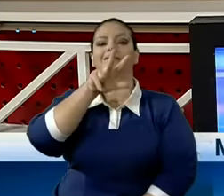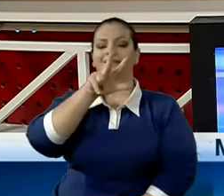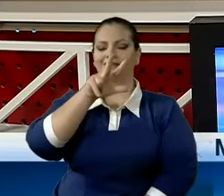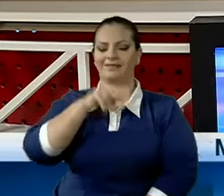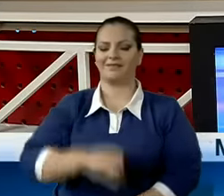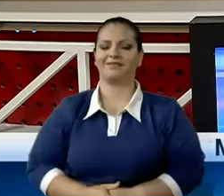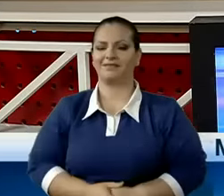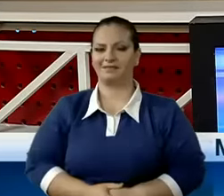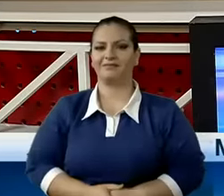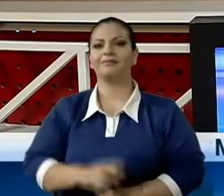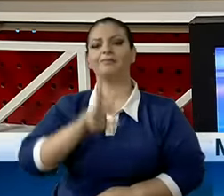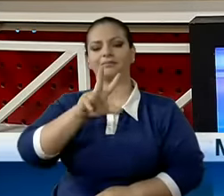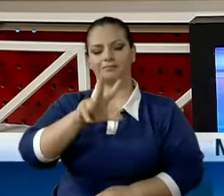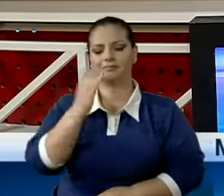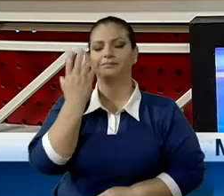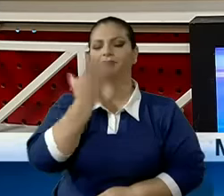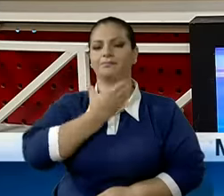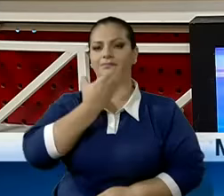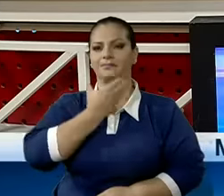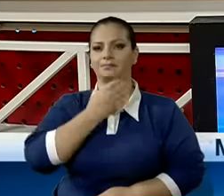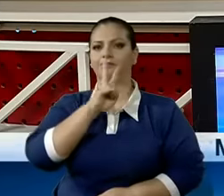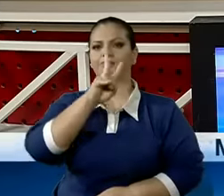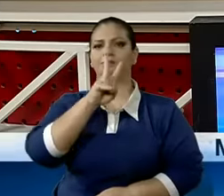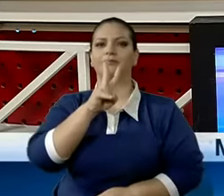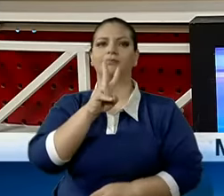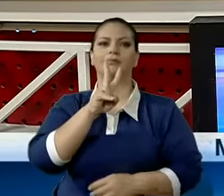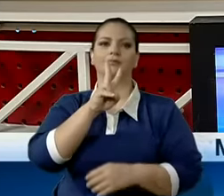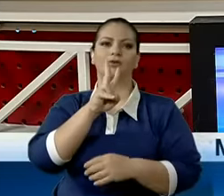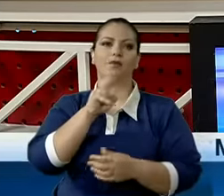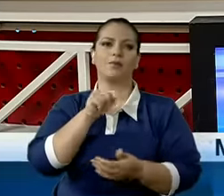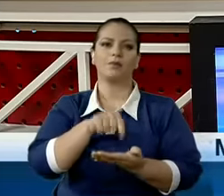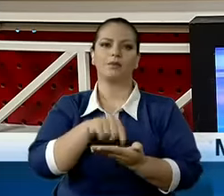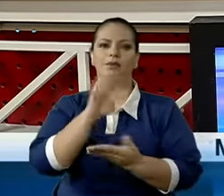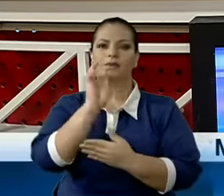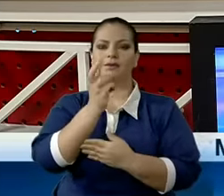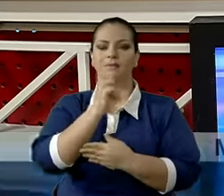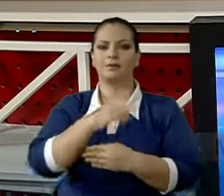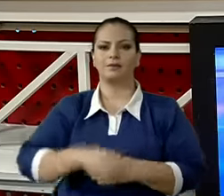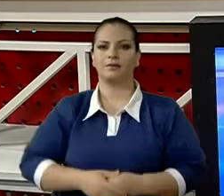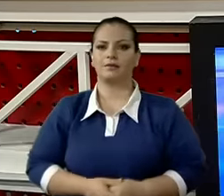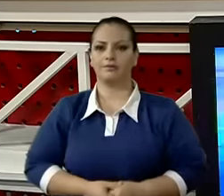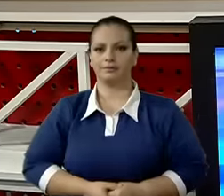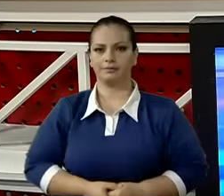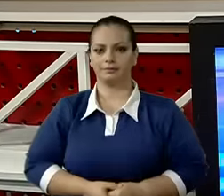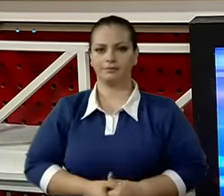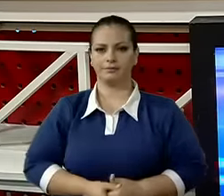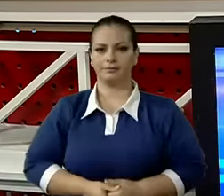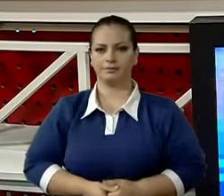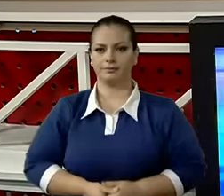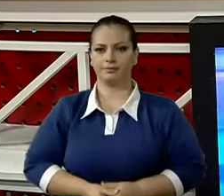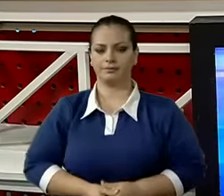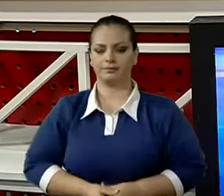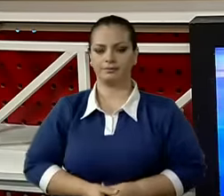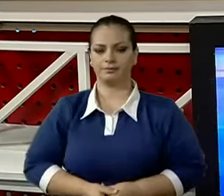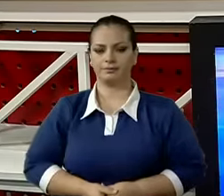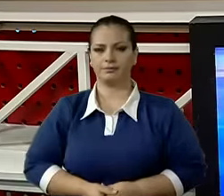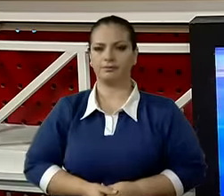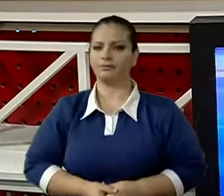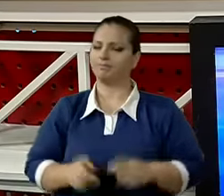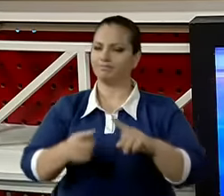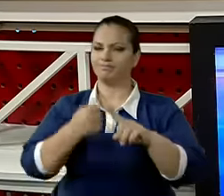dice? École, ¿cuál? Dice, no, pues año 14 año más 2. 14 más 2, ya está. Exactamente. Bien. Ahí lo pusieron, hermano. Bueno, decirle a Dios